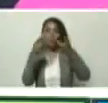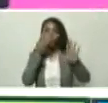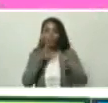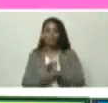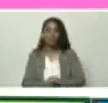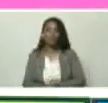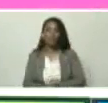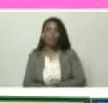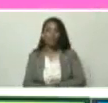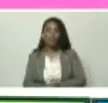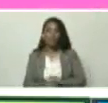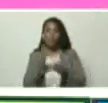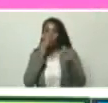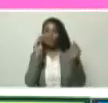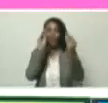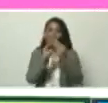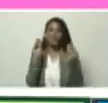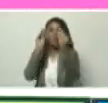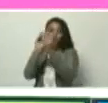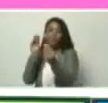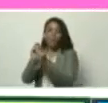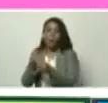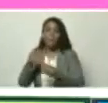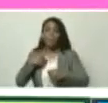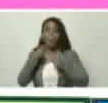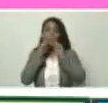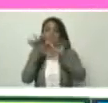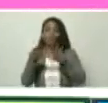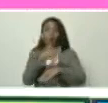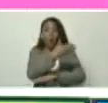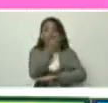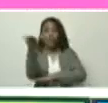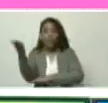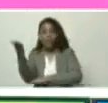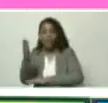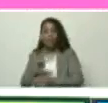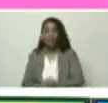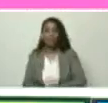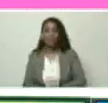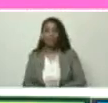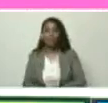Beso, beso, beso, beso. De darles mi bendición a todos y todas.